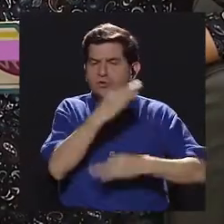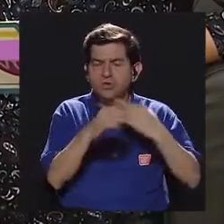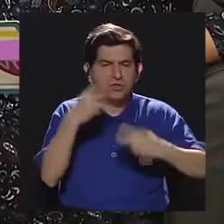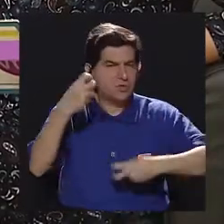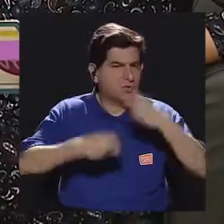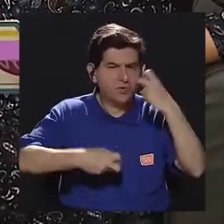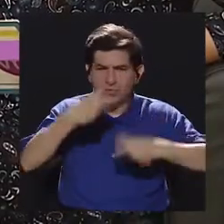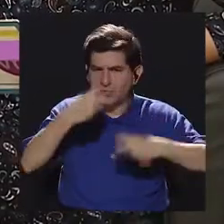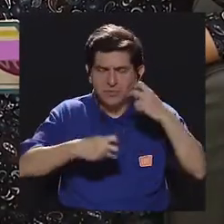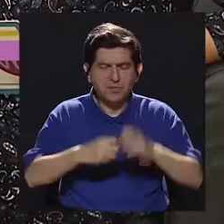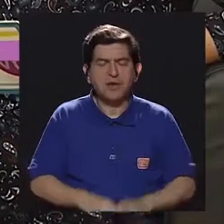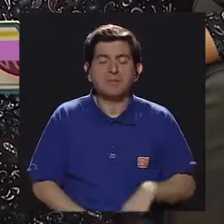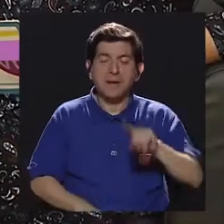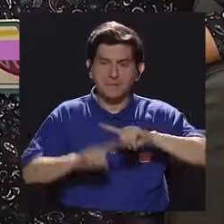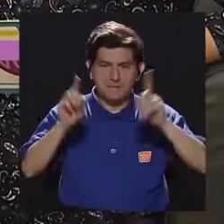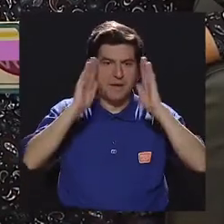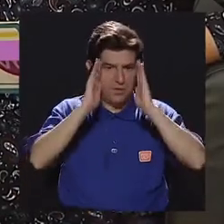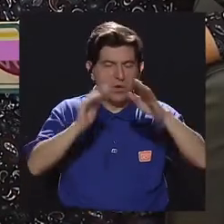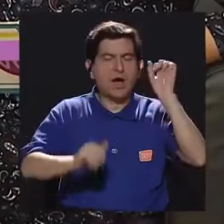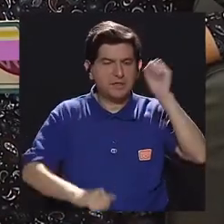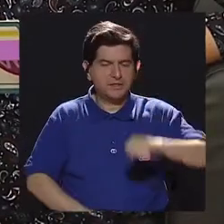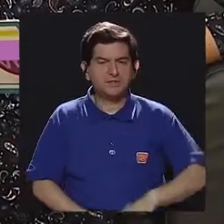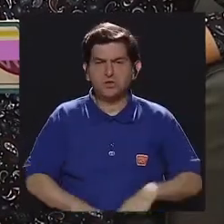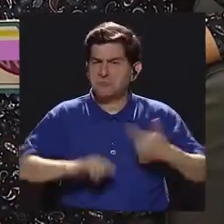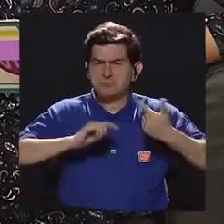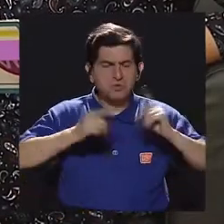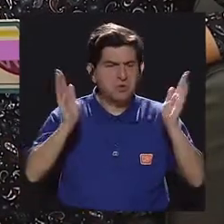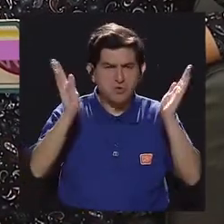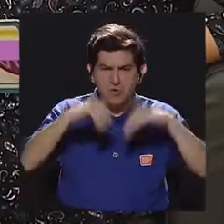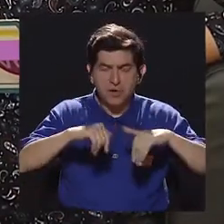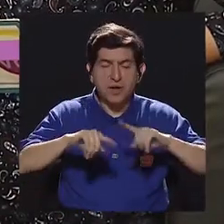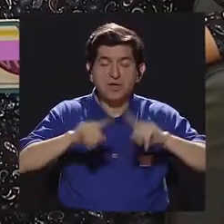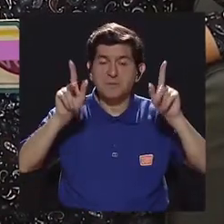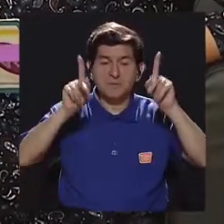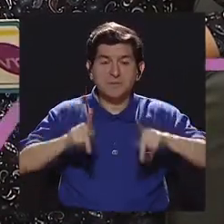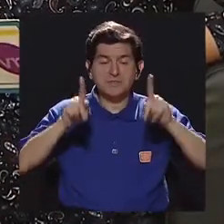generan ninguna molestia, ningún dolor o nada que haga que el paciente